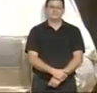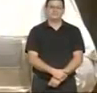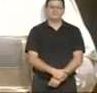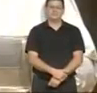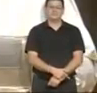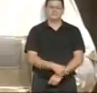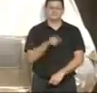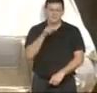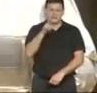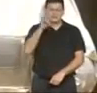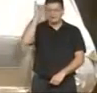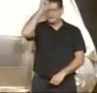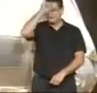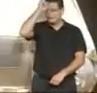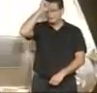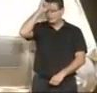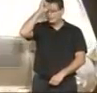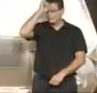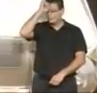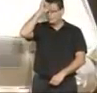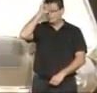Las ideologías